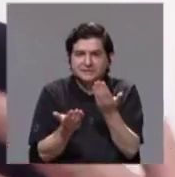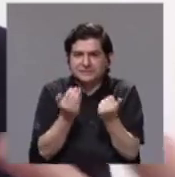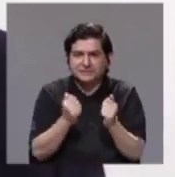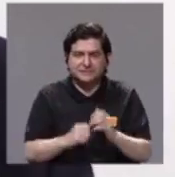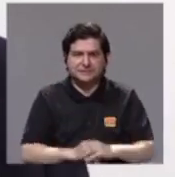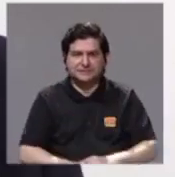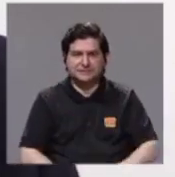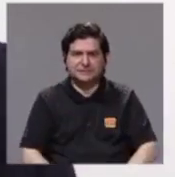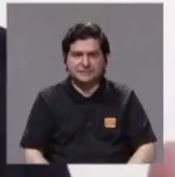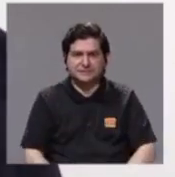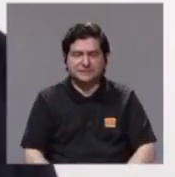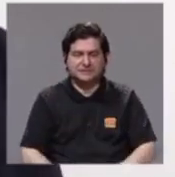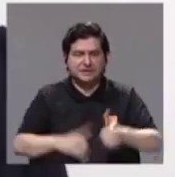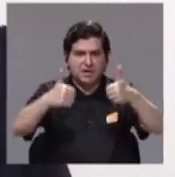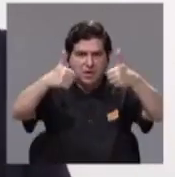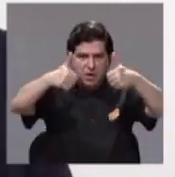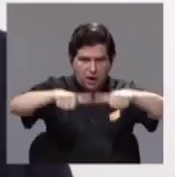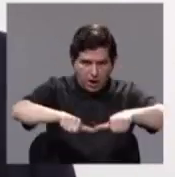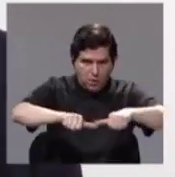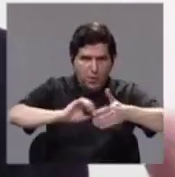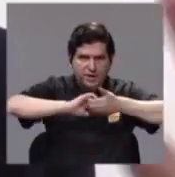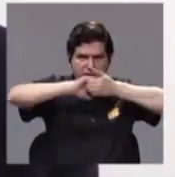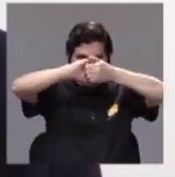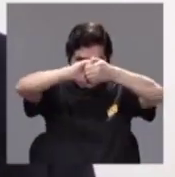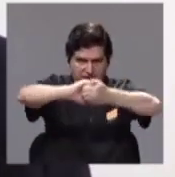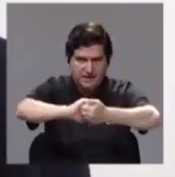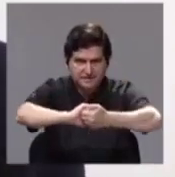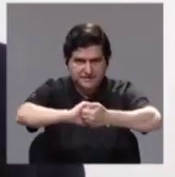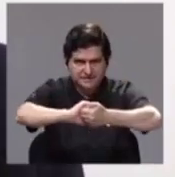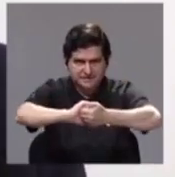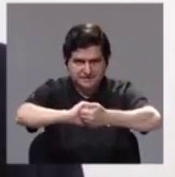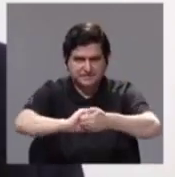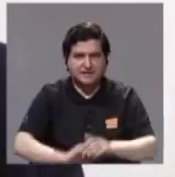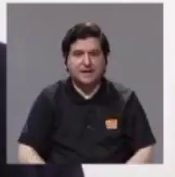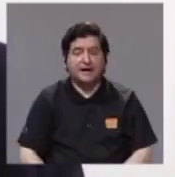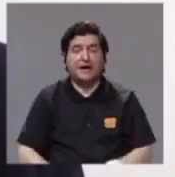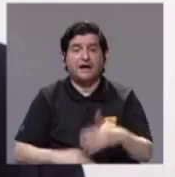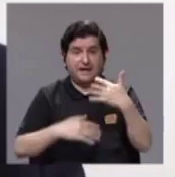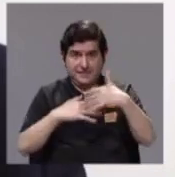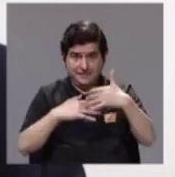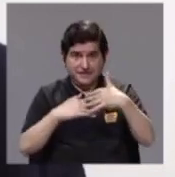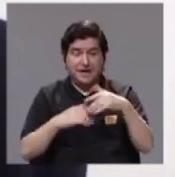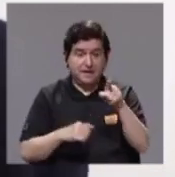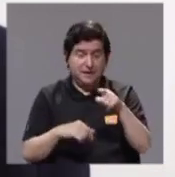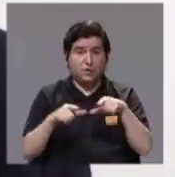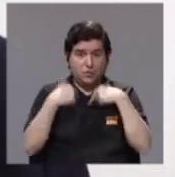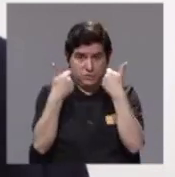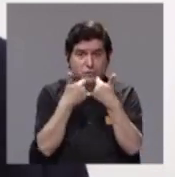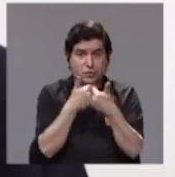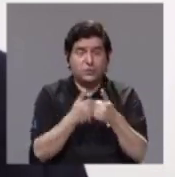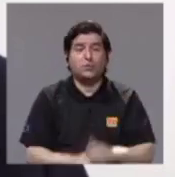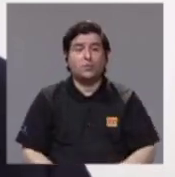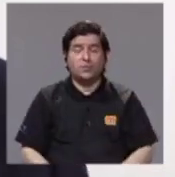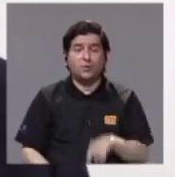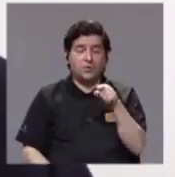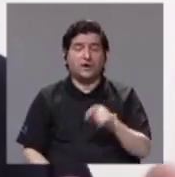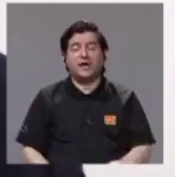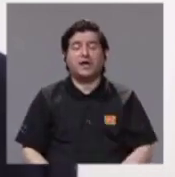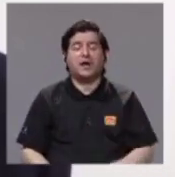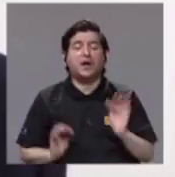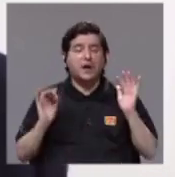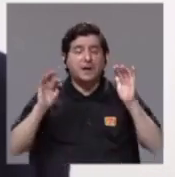una manera de pactar la alianza de sangre con el